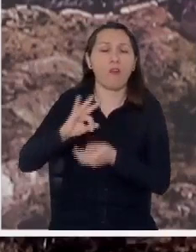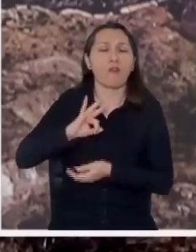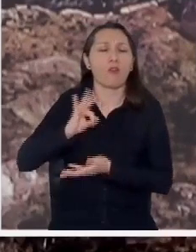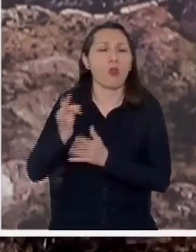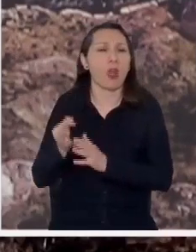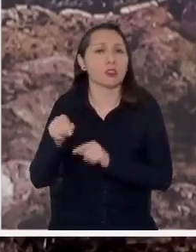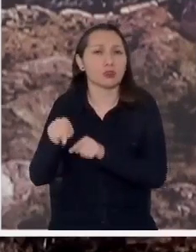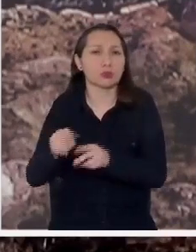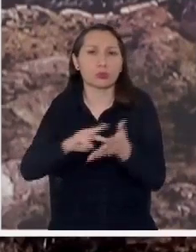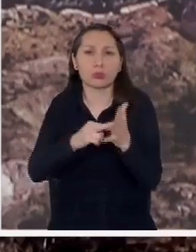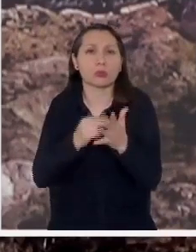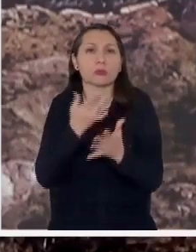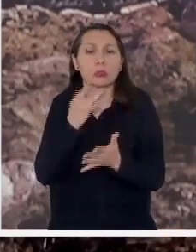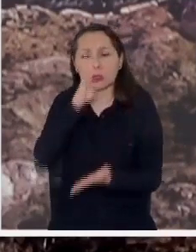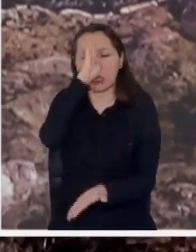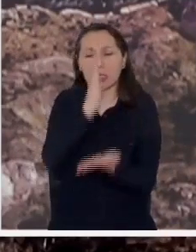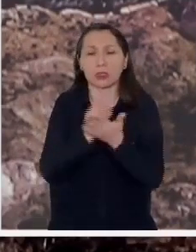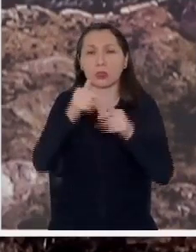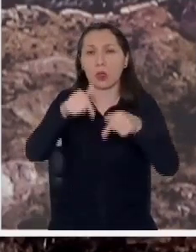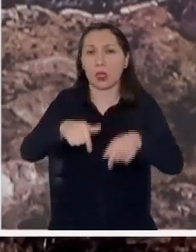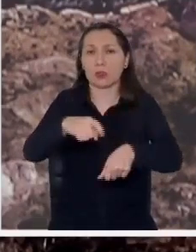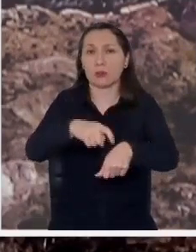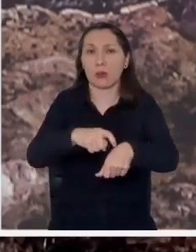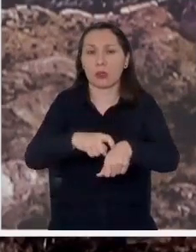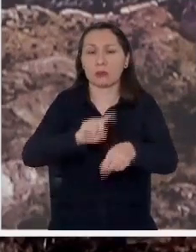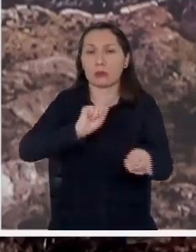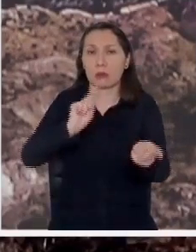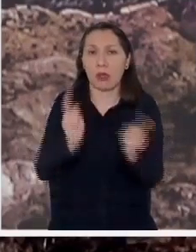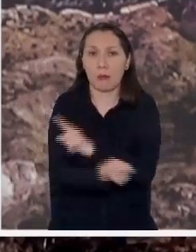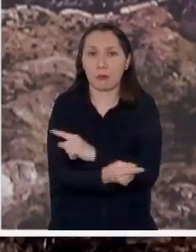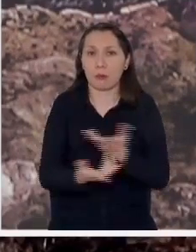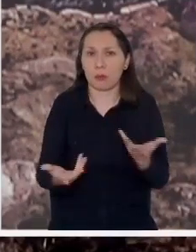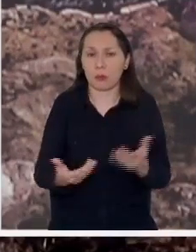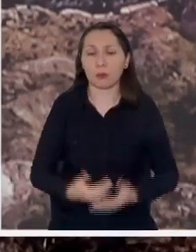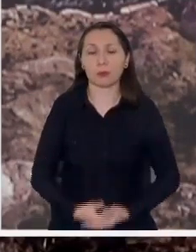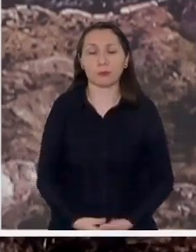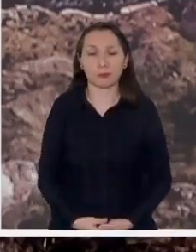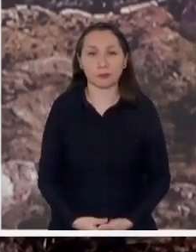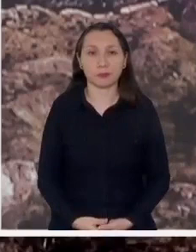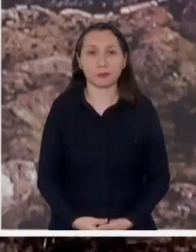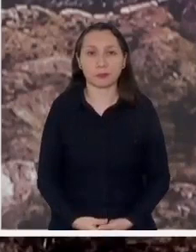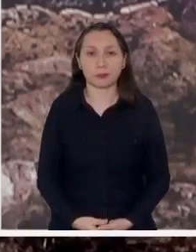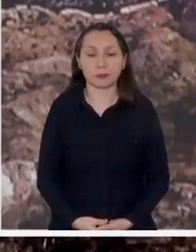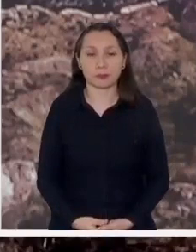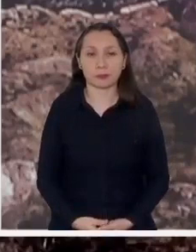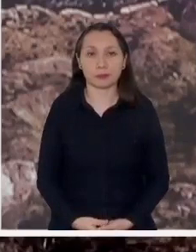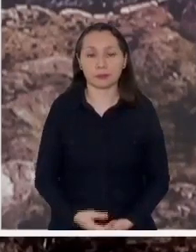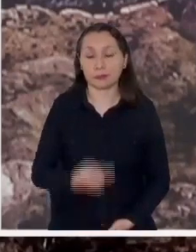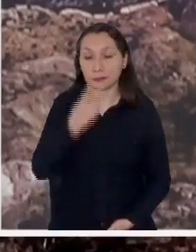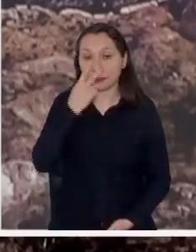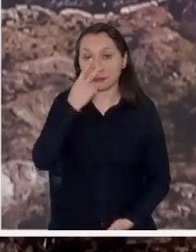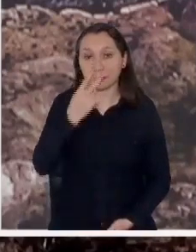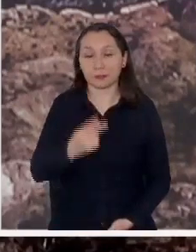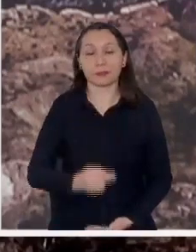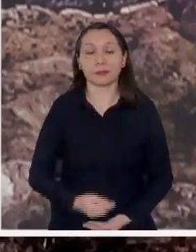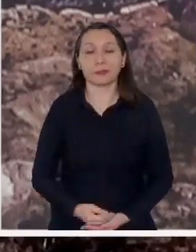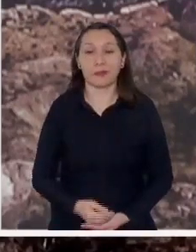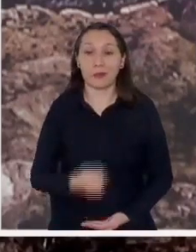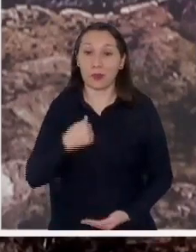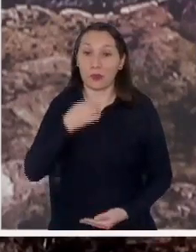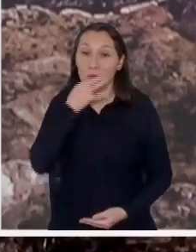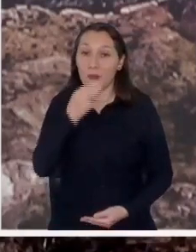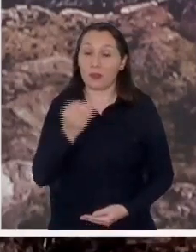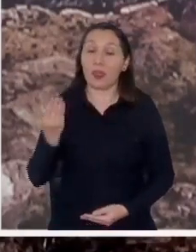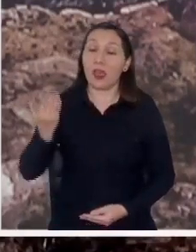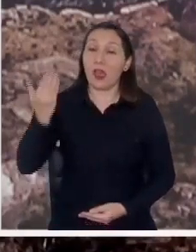por qué se toma la decisión de en este momento realizar estos cambios mire como